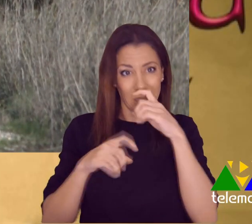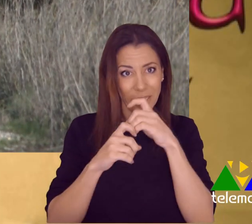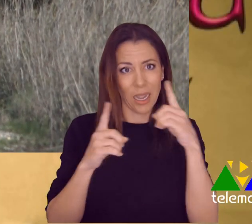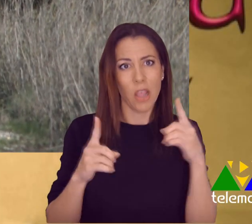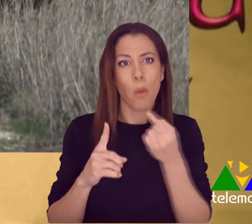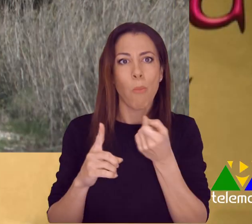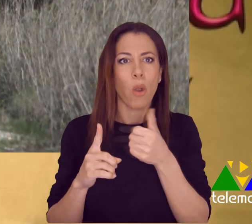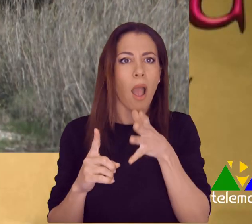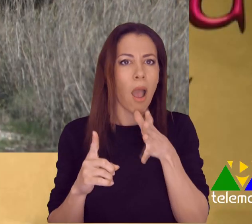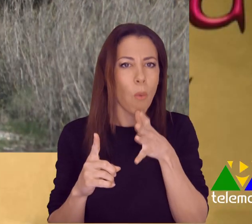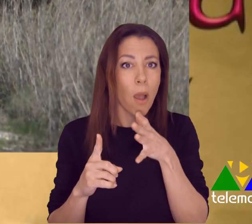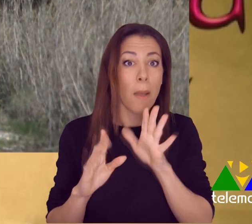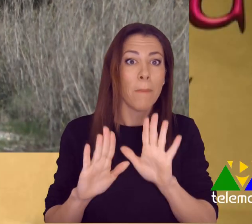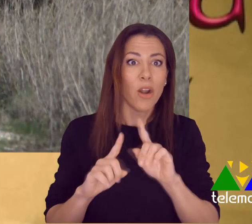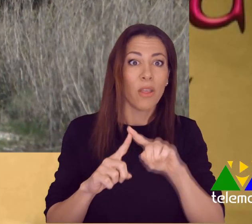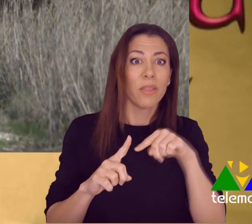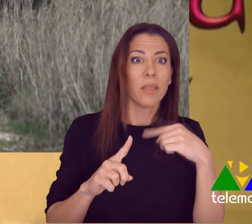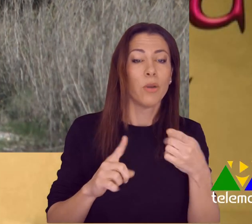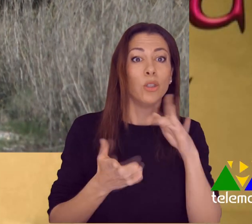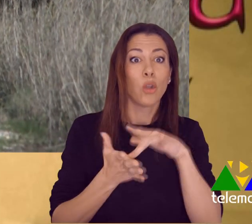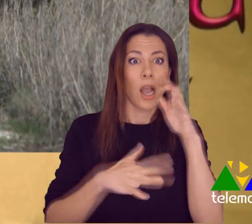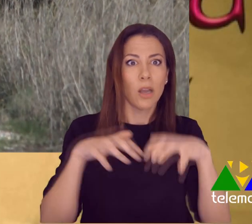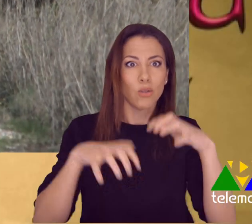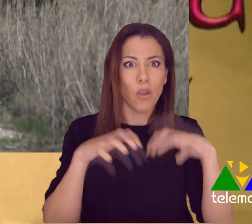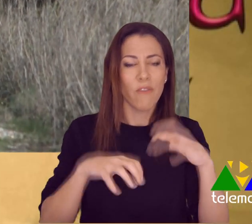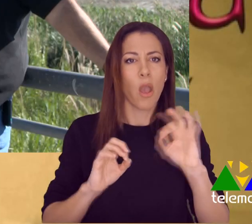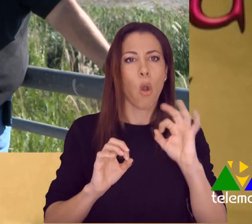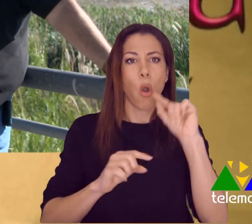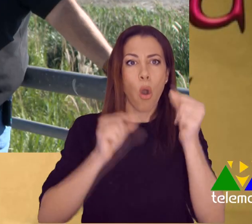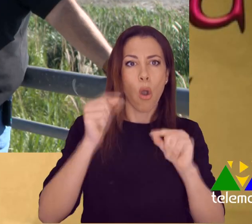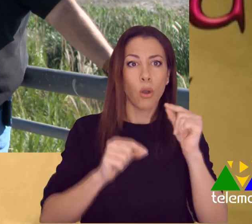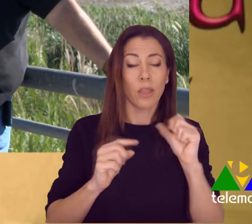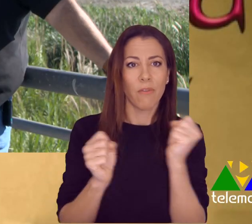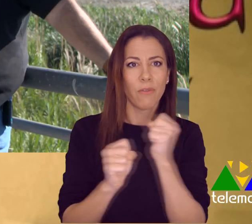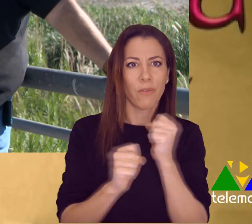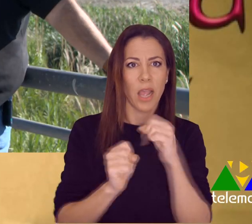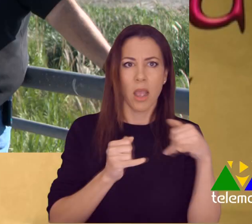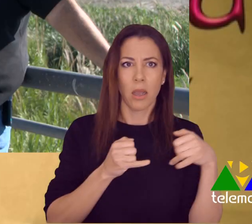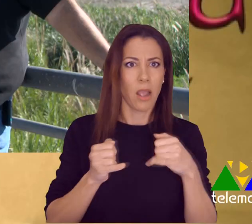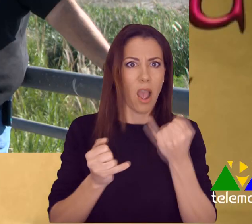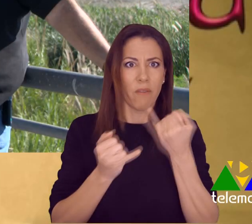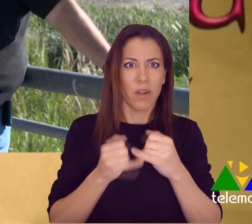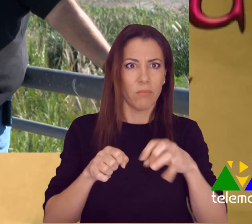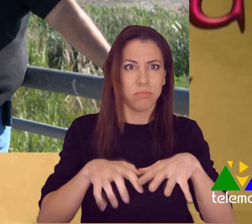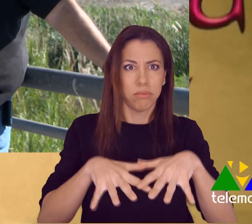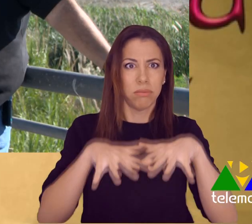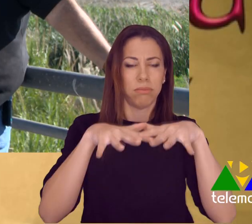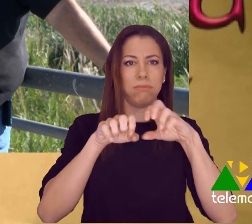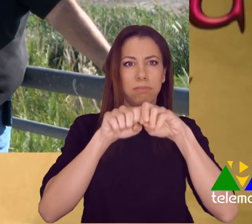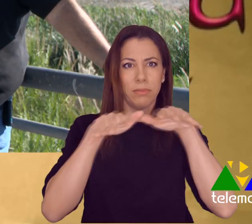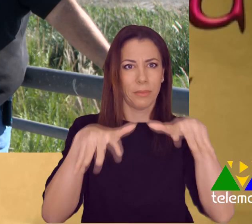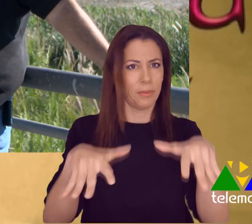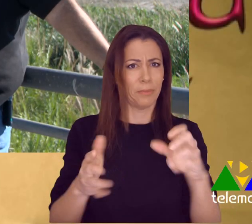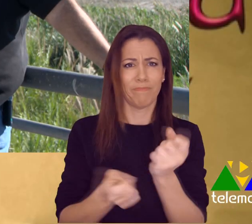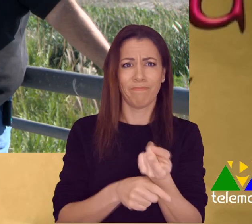tiene poca agua, pero cada vez que llueve o hay gotas frías, el río se convertía en